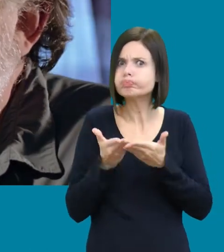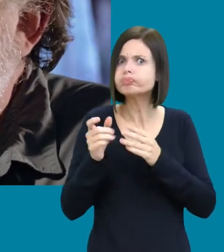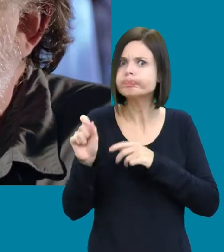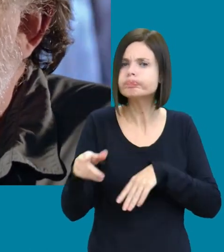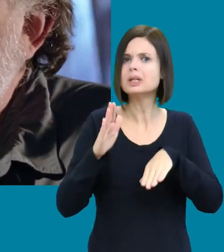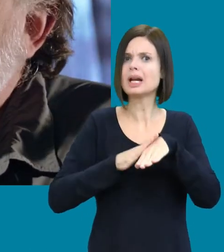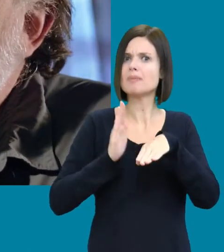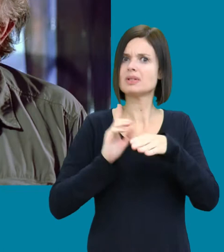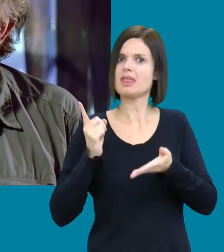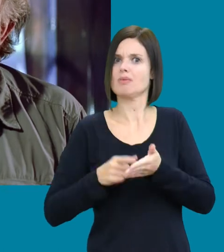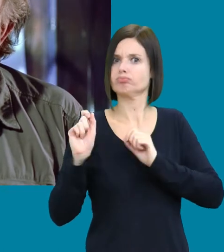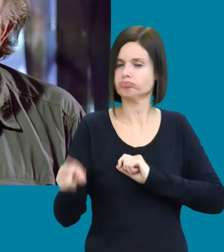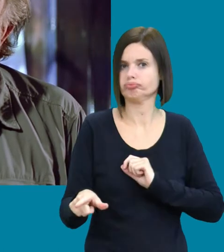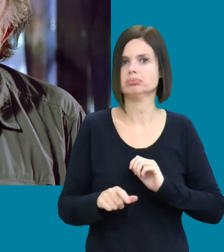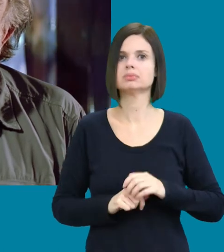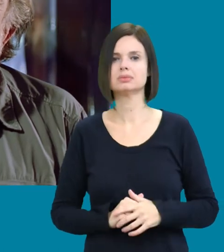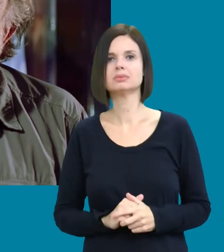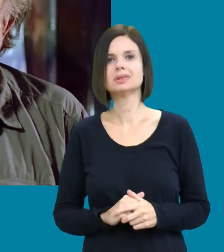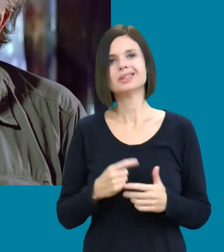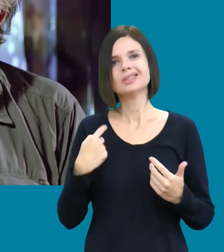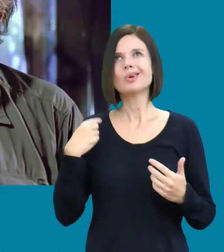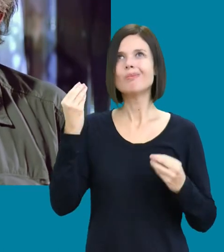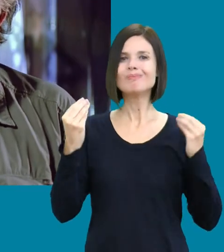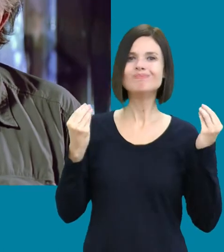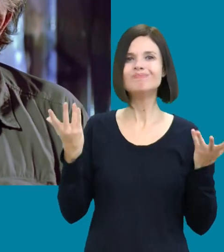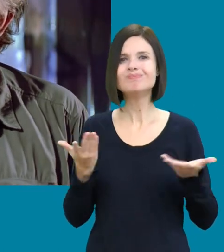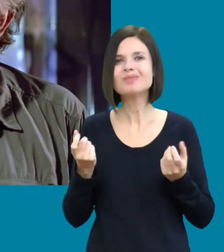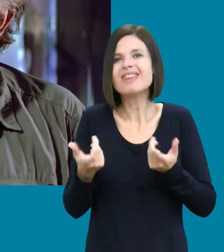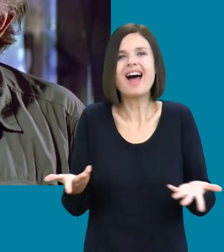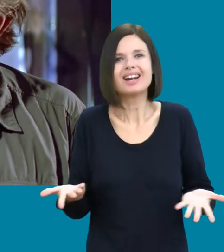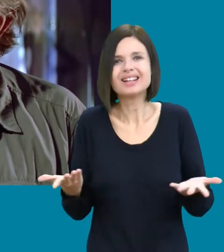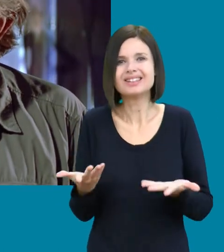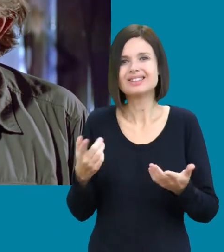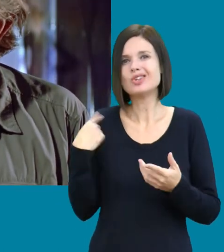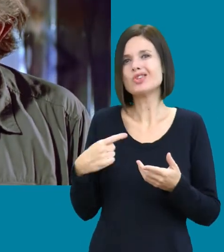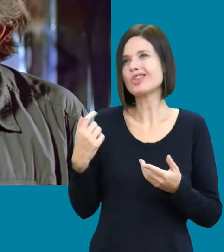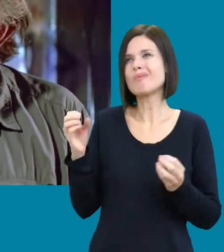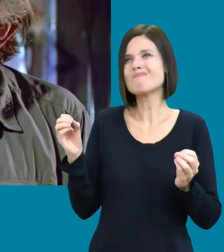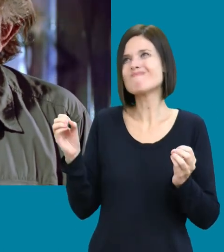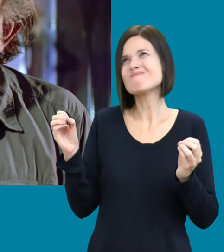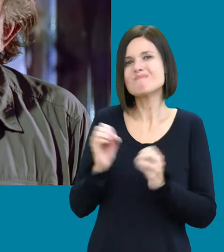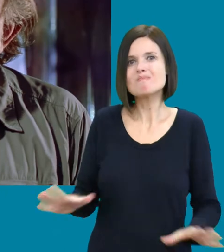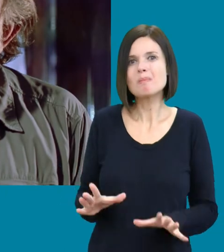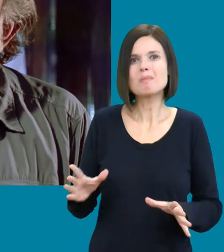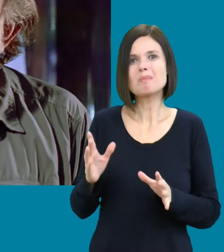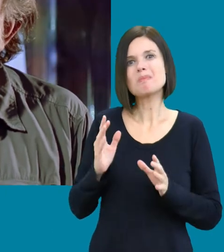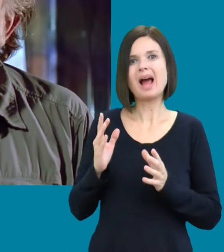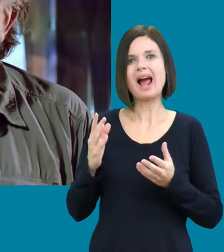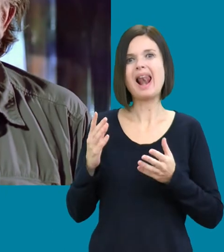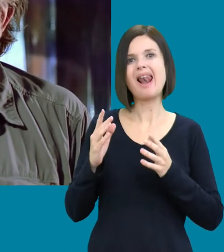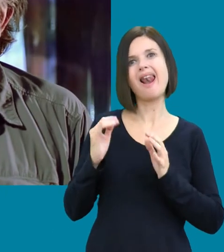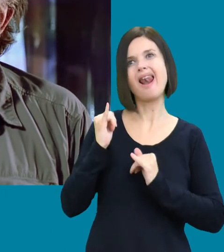tomas de decisiones. Si yo te tendría que dar una preocupación es que tal vez lo que hicimos mal fue no transmitirla